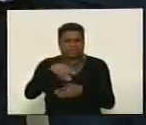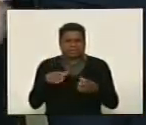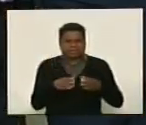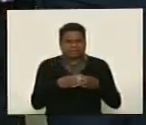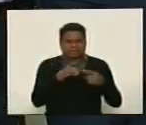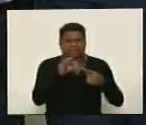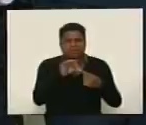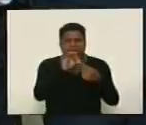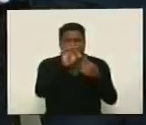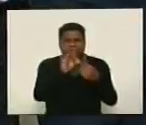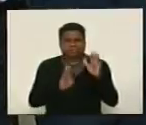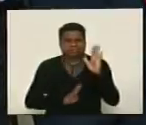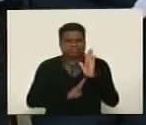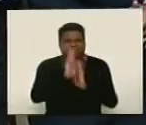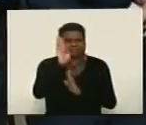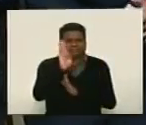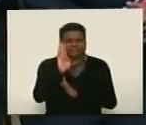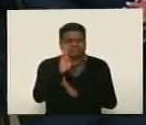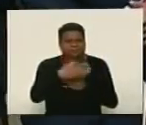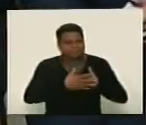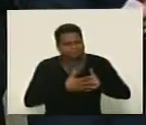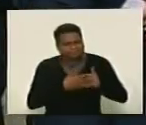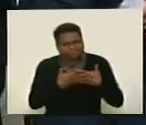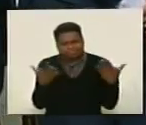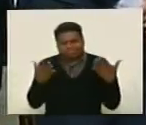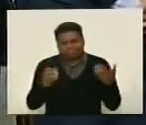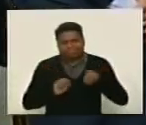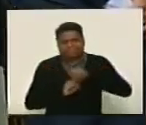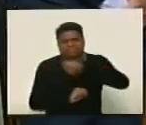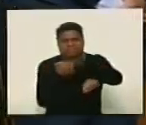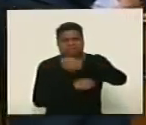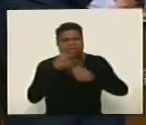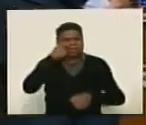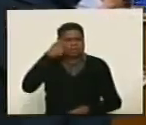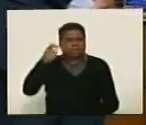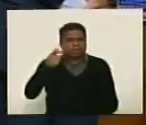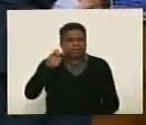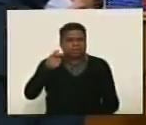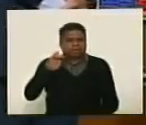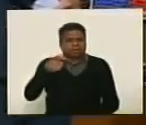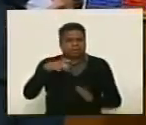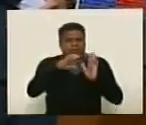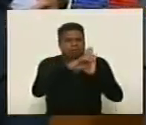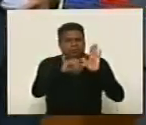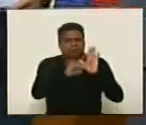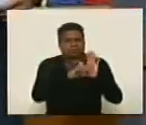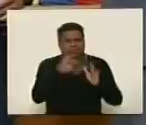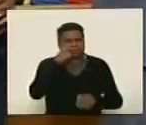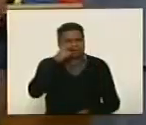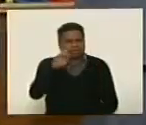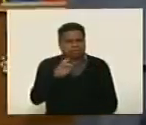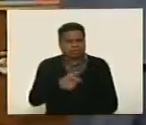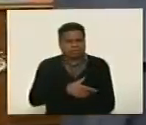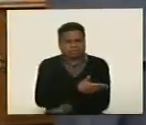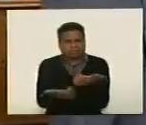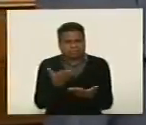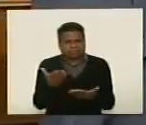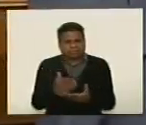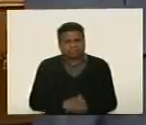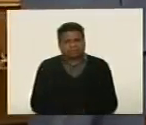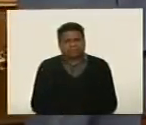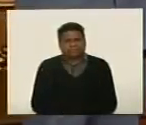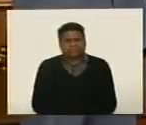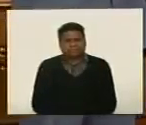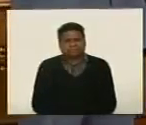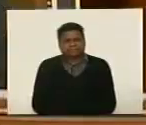Sigan adelante con la misión y cuenten con el respaldo del pueblo constituyente presente y del pueblo constituyente mandante que se